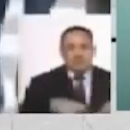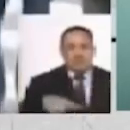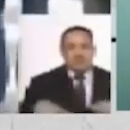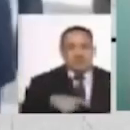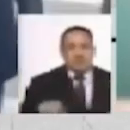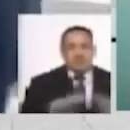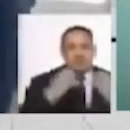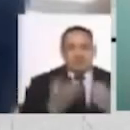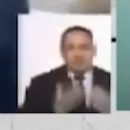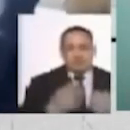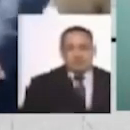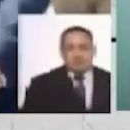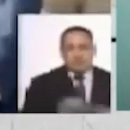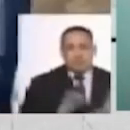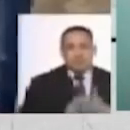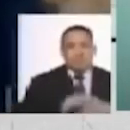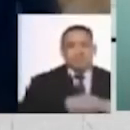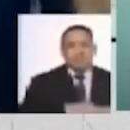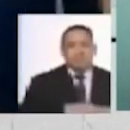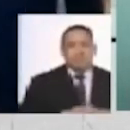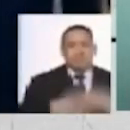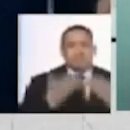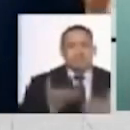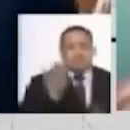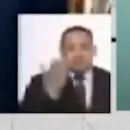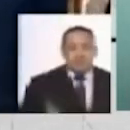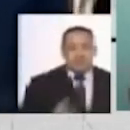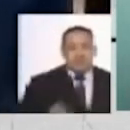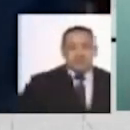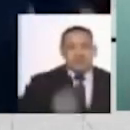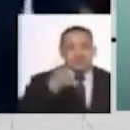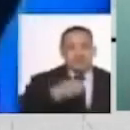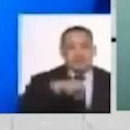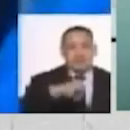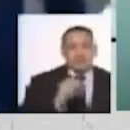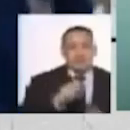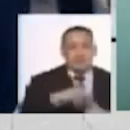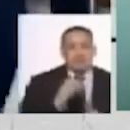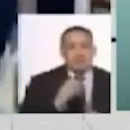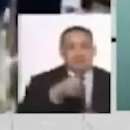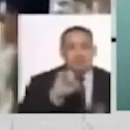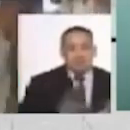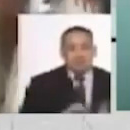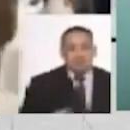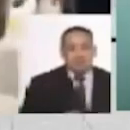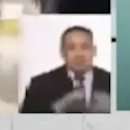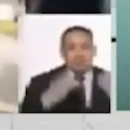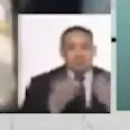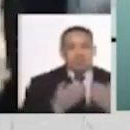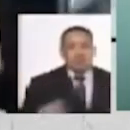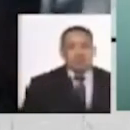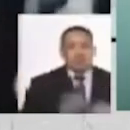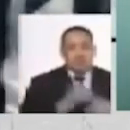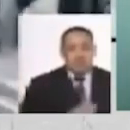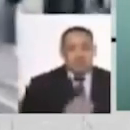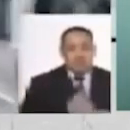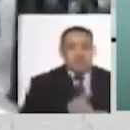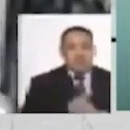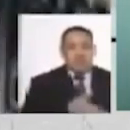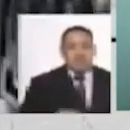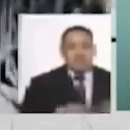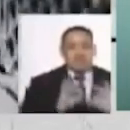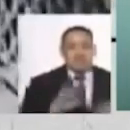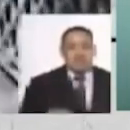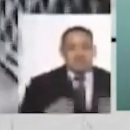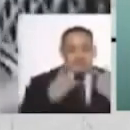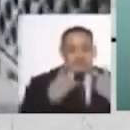protestar contra los terroristas. O sea, una clara injerencia de los poderes militares y policiales en el gobierno, ¿no?